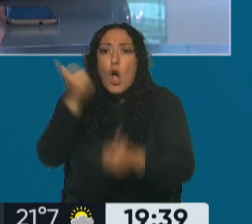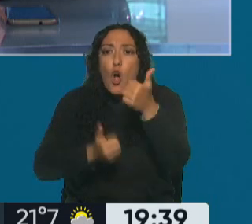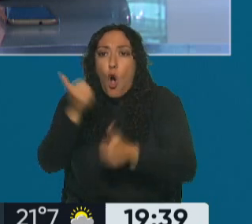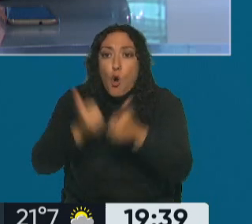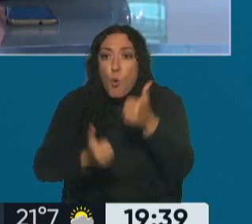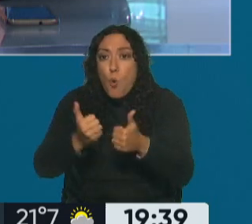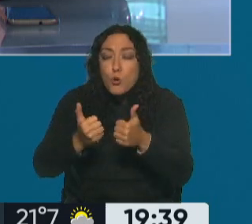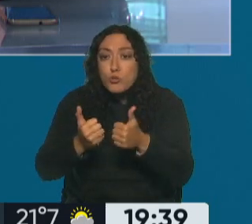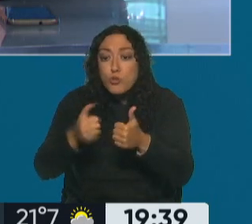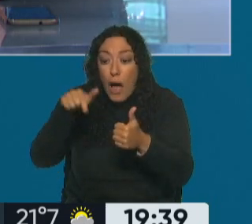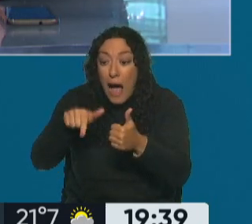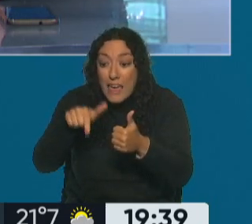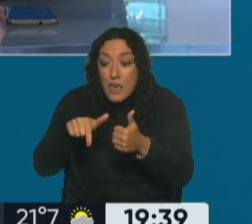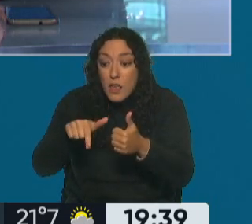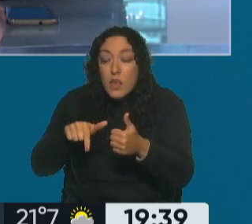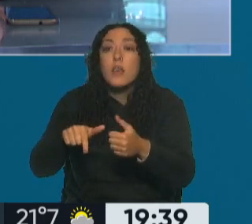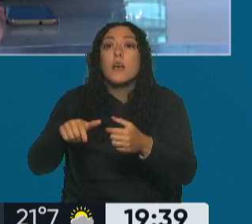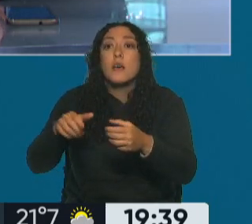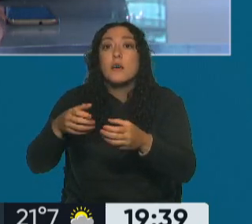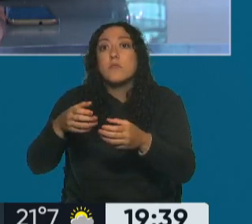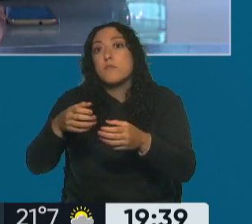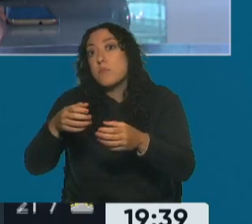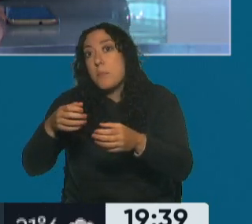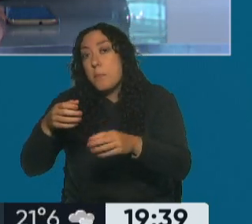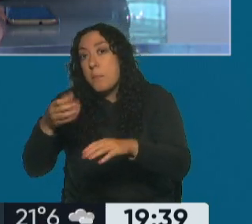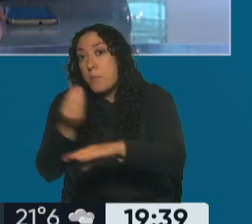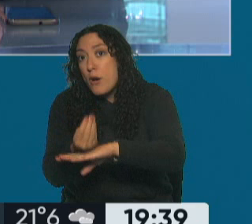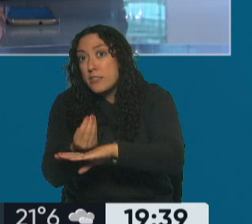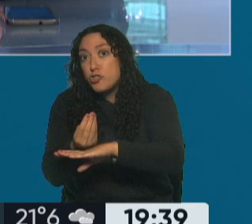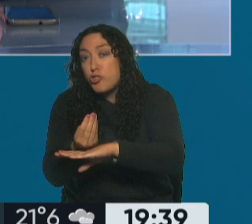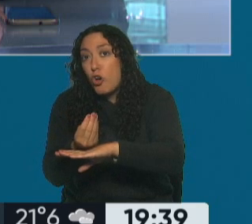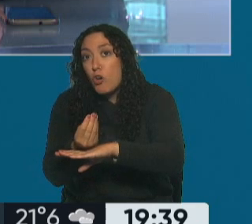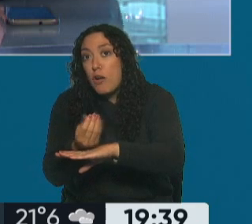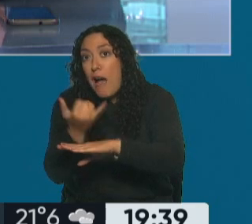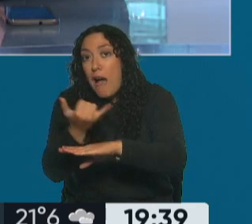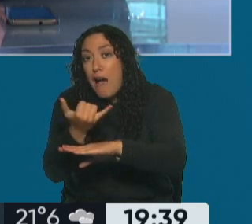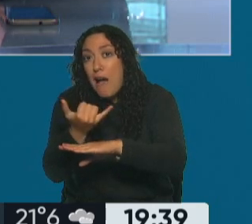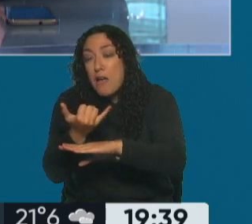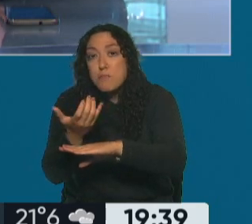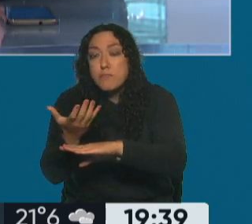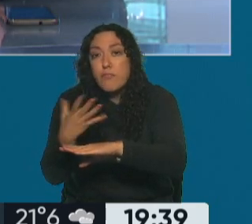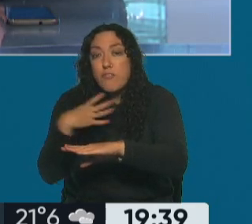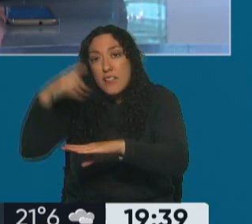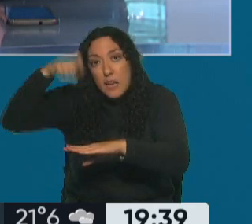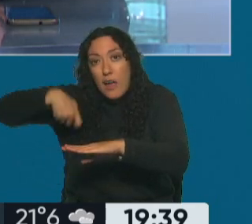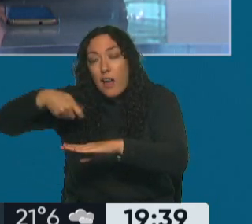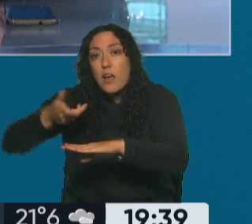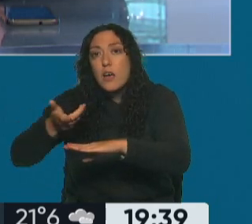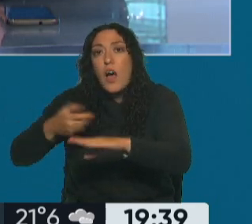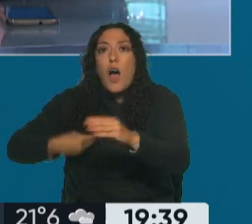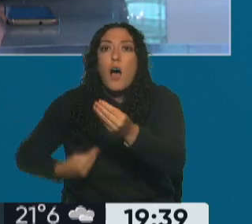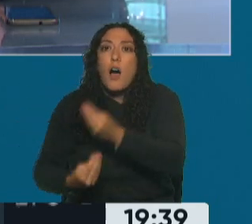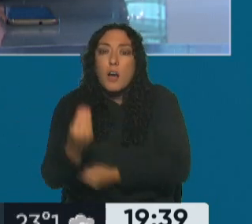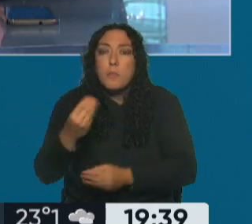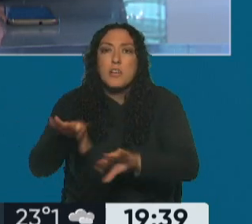produce la vacancia y hasta que se vuelve a ocupar el juzgado con un juez titular con un juez que reemplaza F pasan